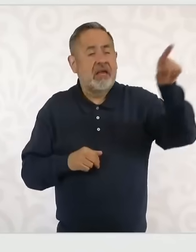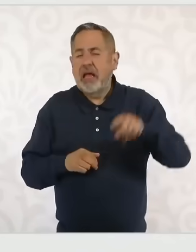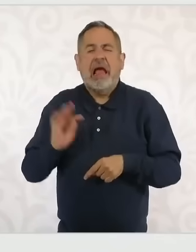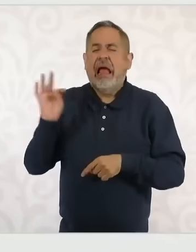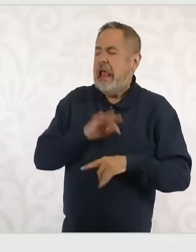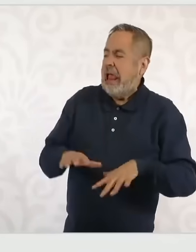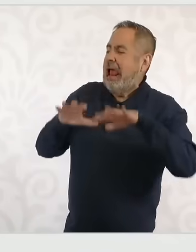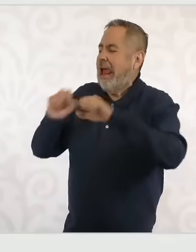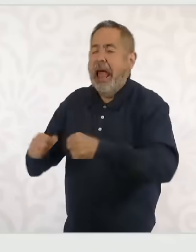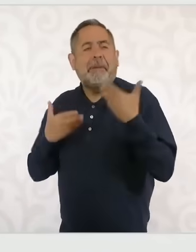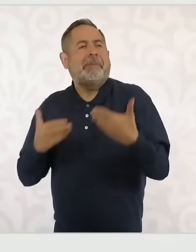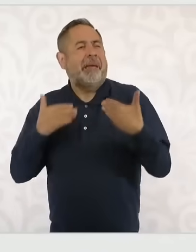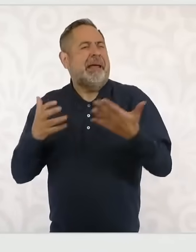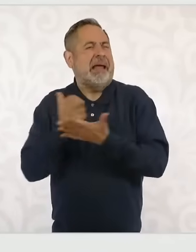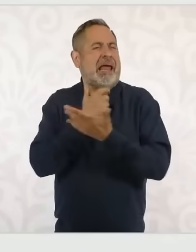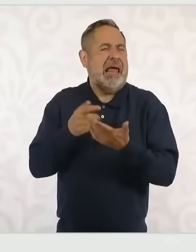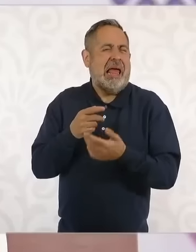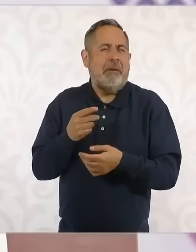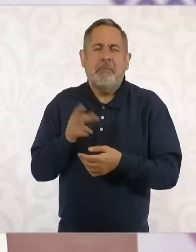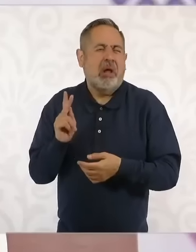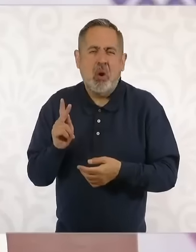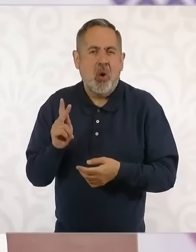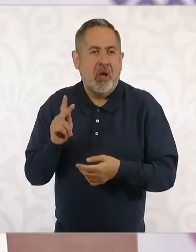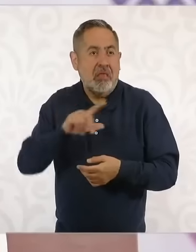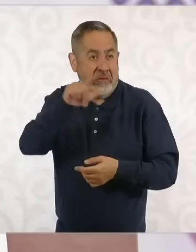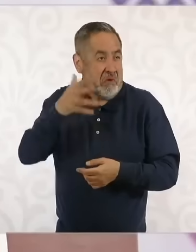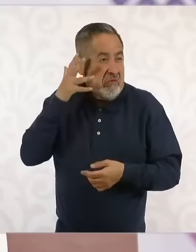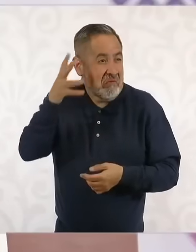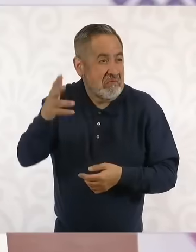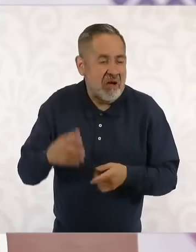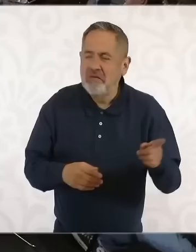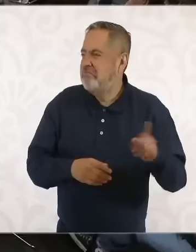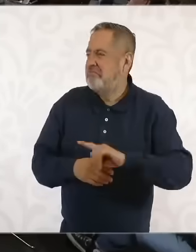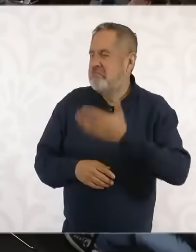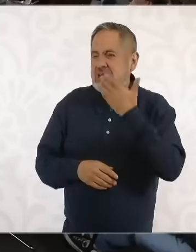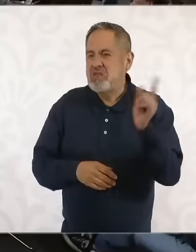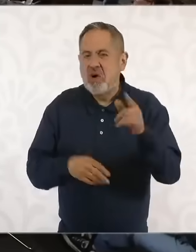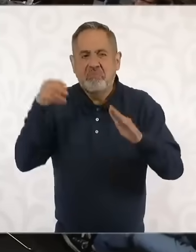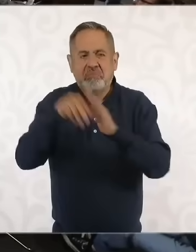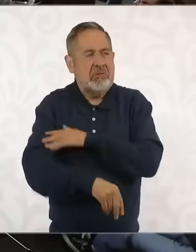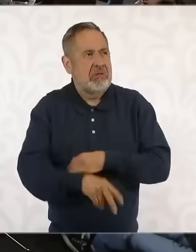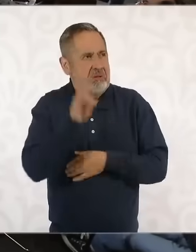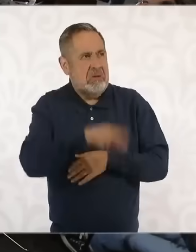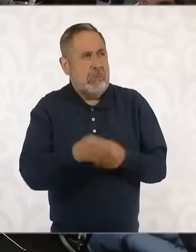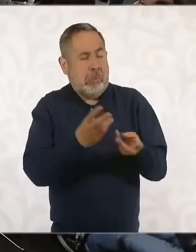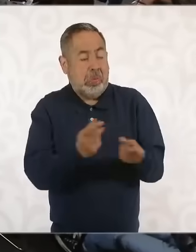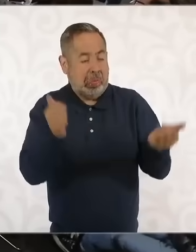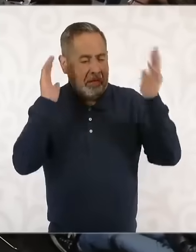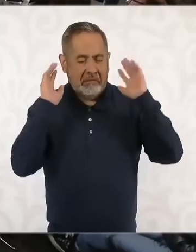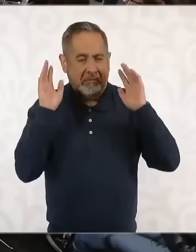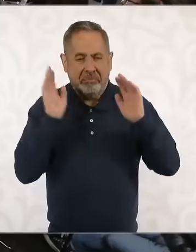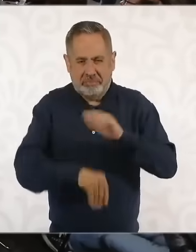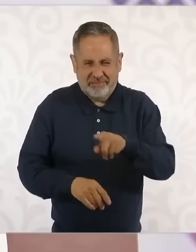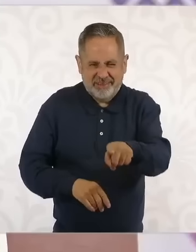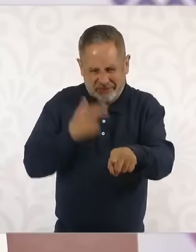pero no sé exactamente cómo lo dice, a ver si, pero es efímera.